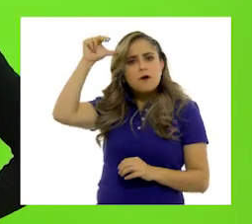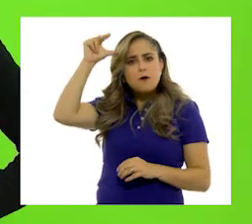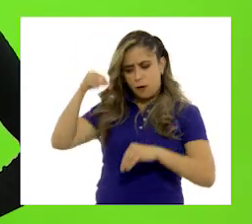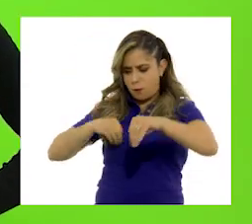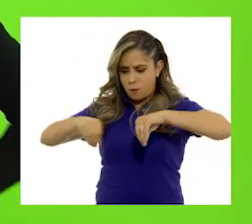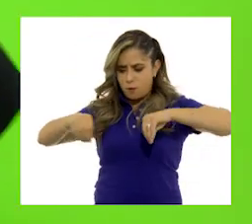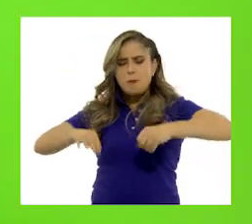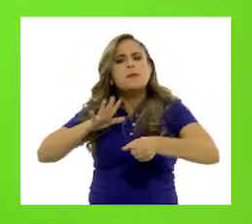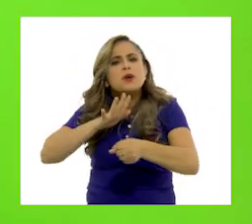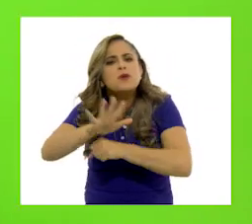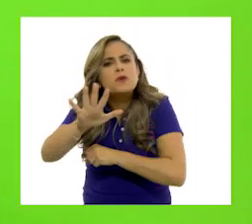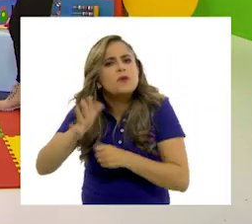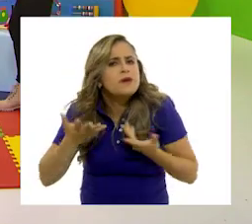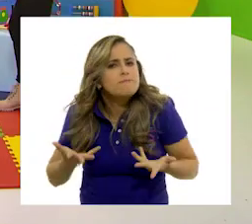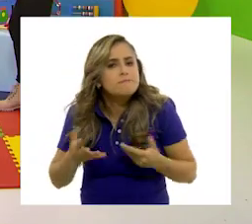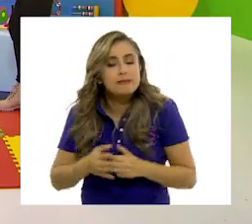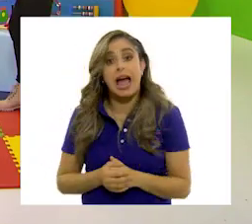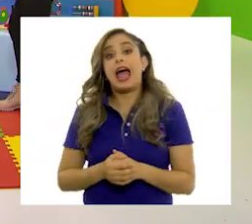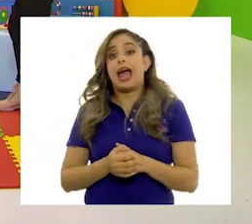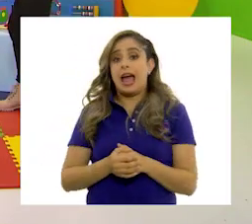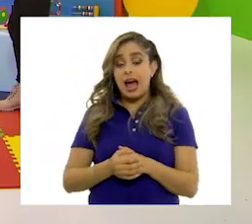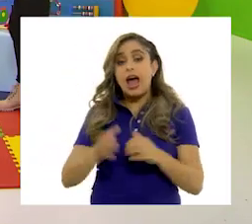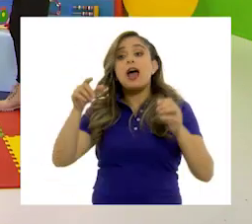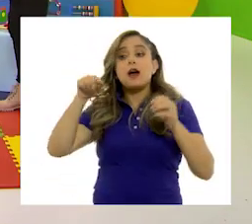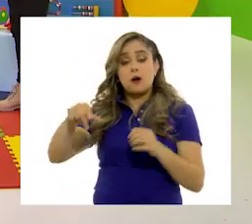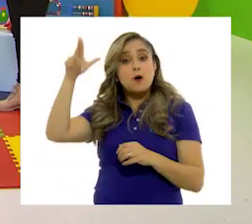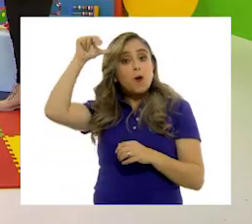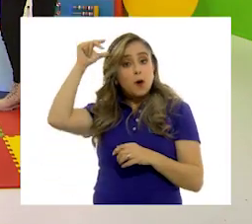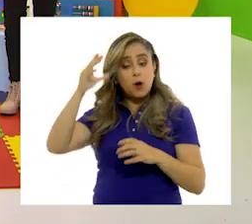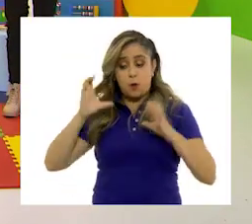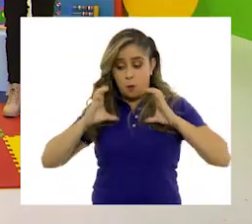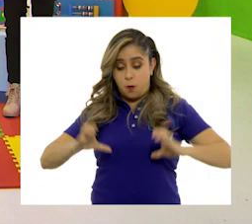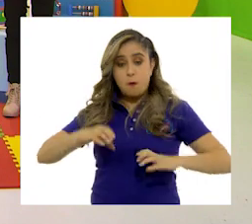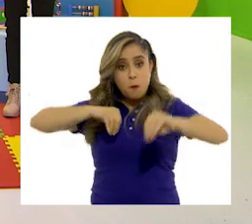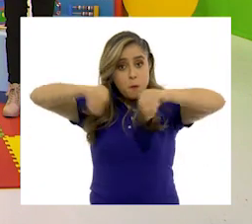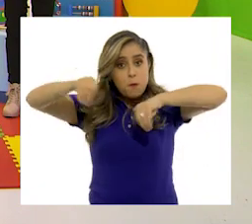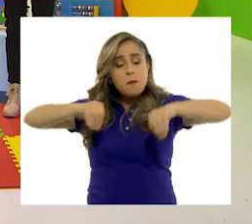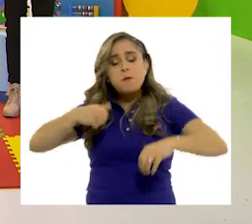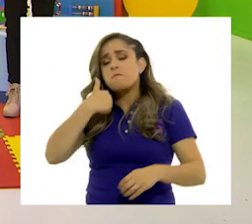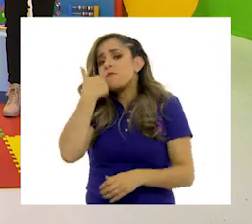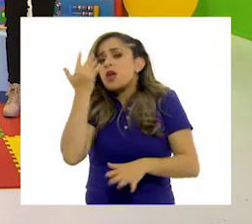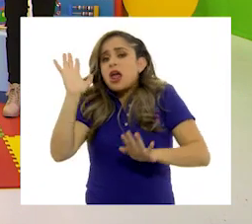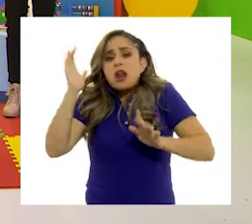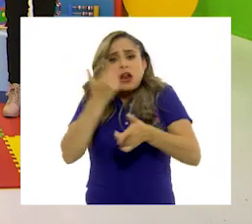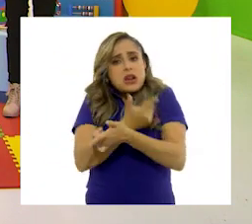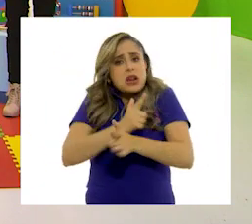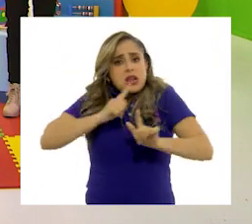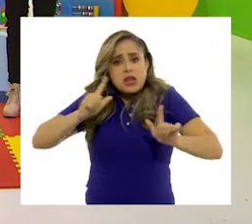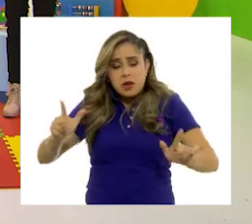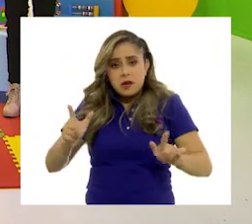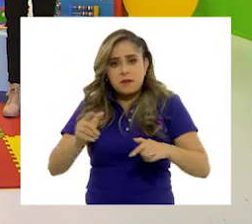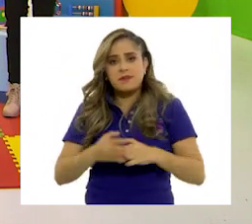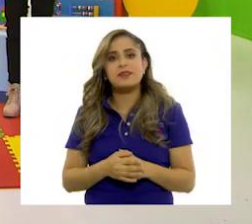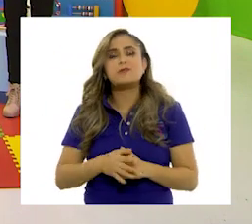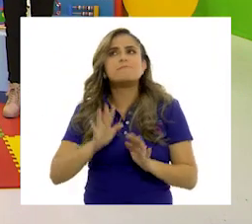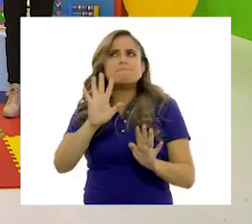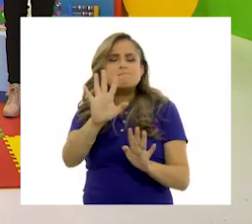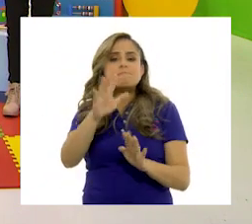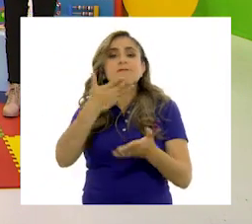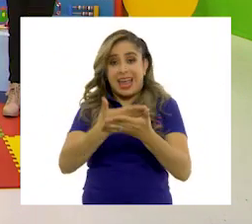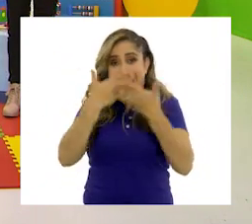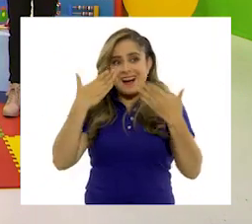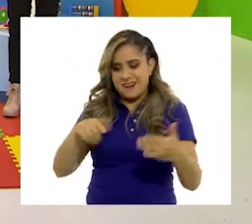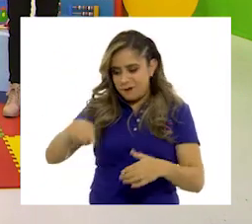conejo? Puede mover las partes del cuerpo que quieras. Pero, ¿qué les parece si ahora utilizamos los